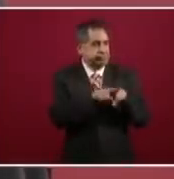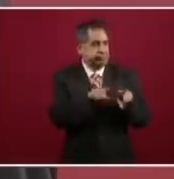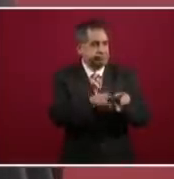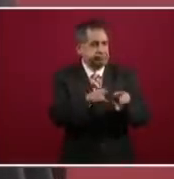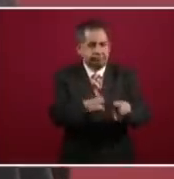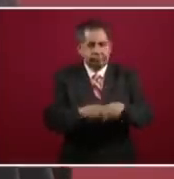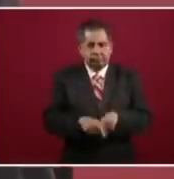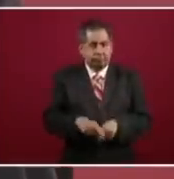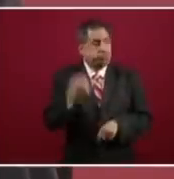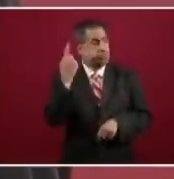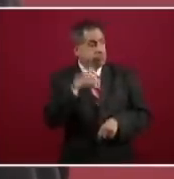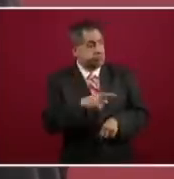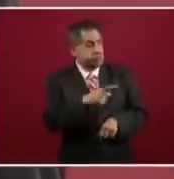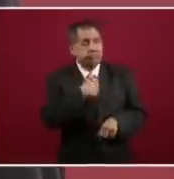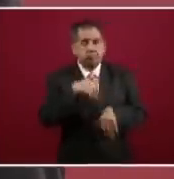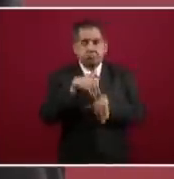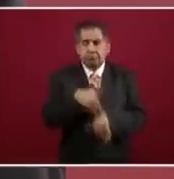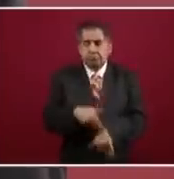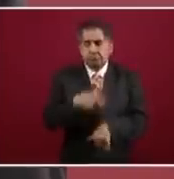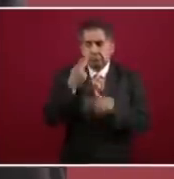lo que les ordenaban